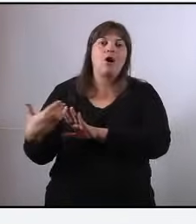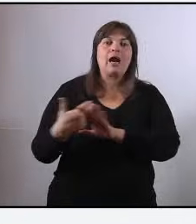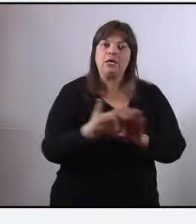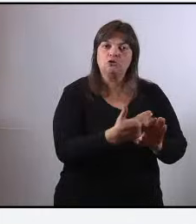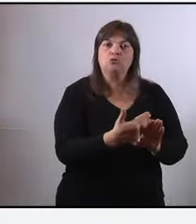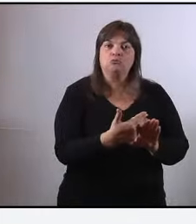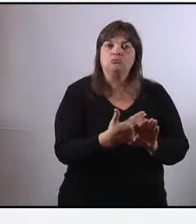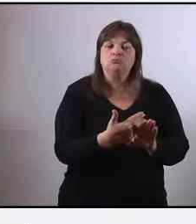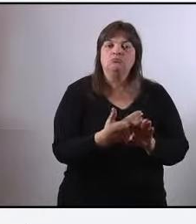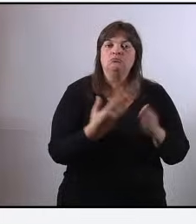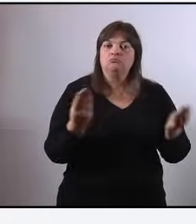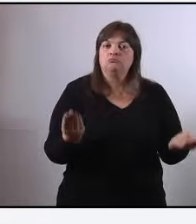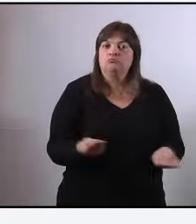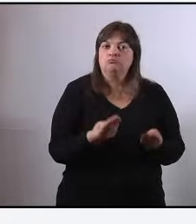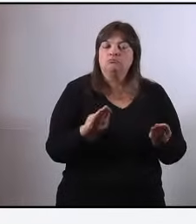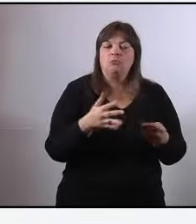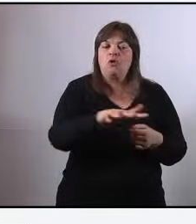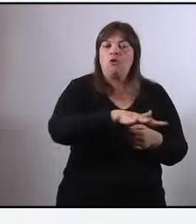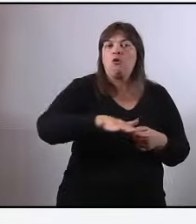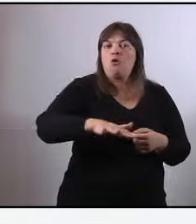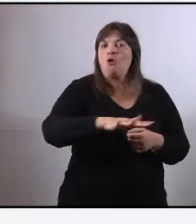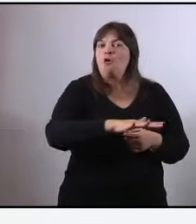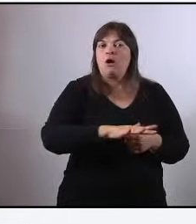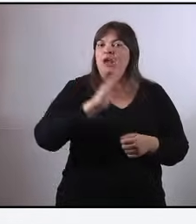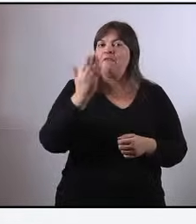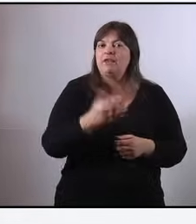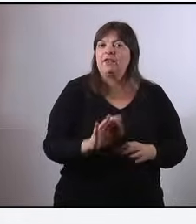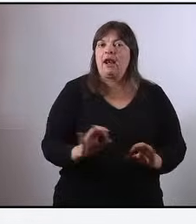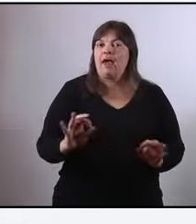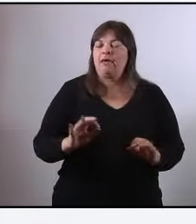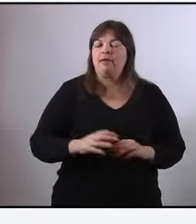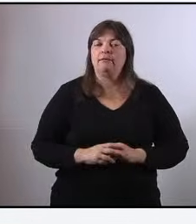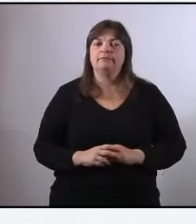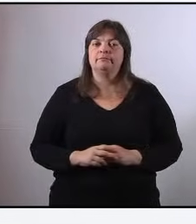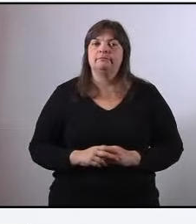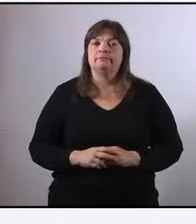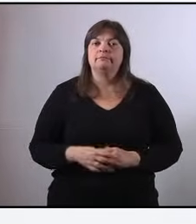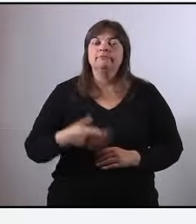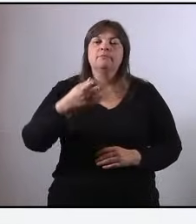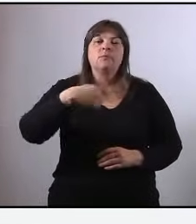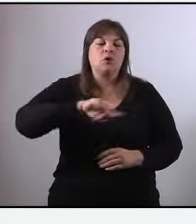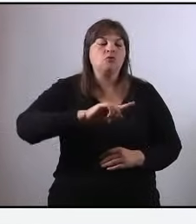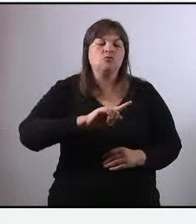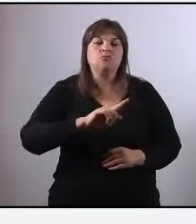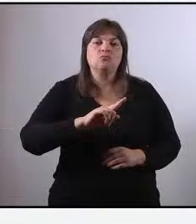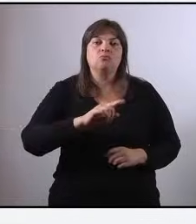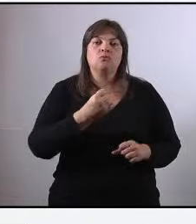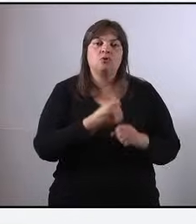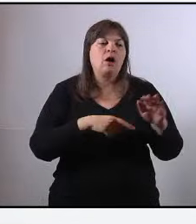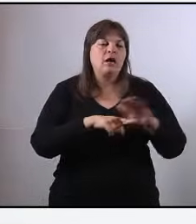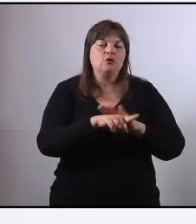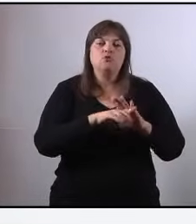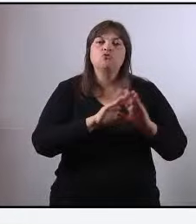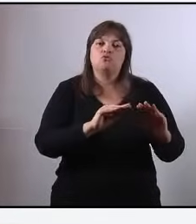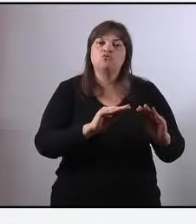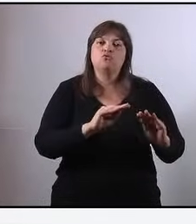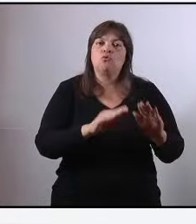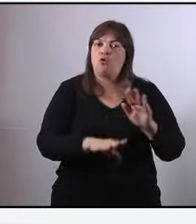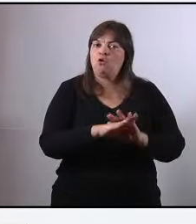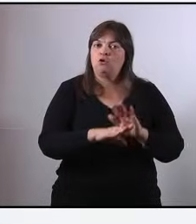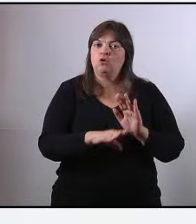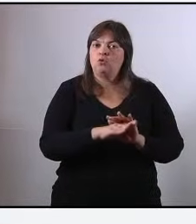promociones y el resto de parcelas no se ven, por supuesto, afectadas y van a continuar con su tramitación en los